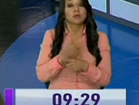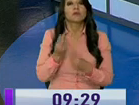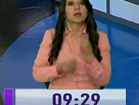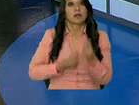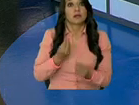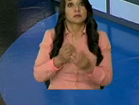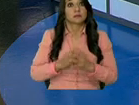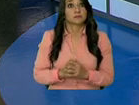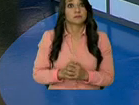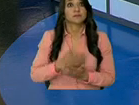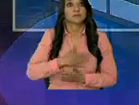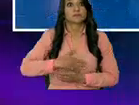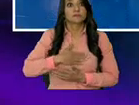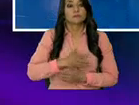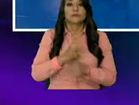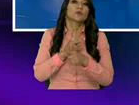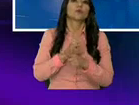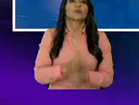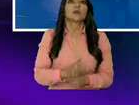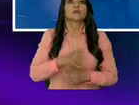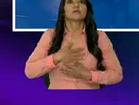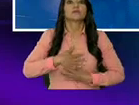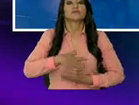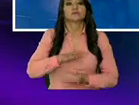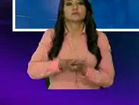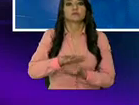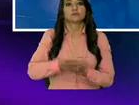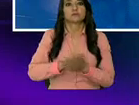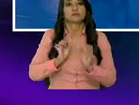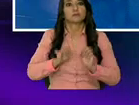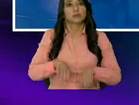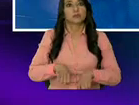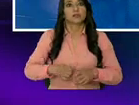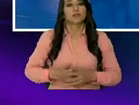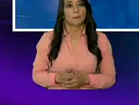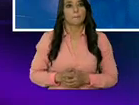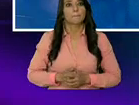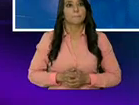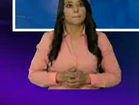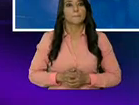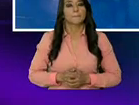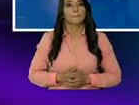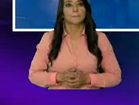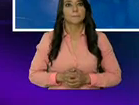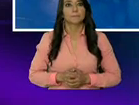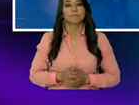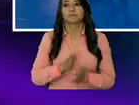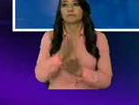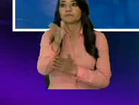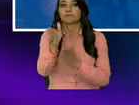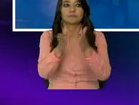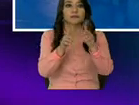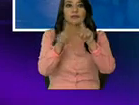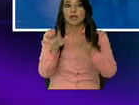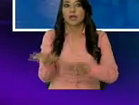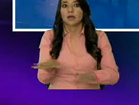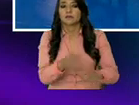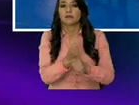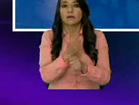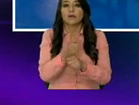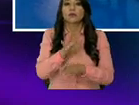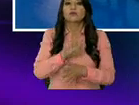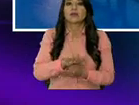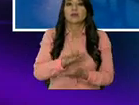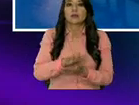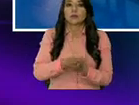hacer es, por favor, tener tranquilidad, evidentemente, a la hora de dirigirse a los diferentes sitios de trabajo. Si